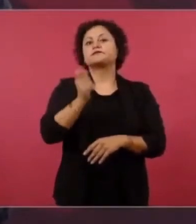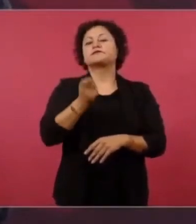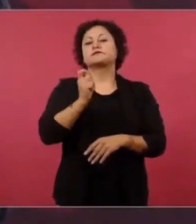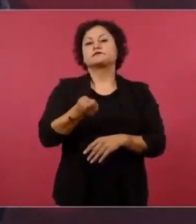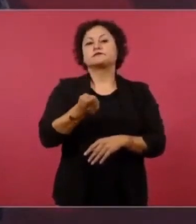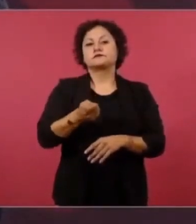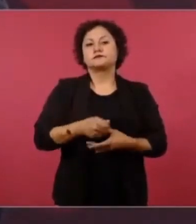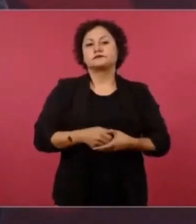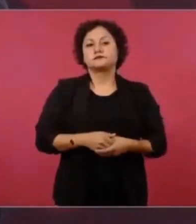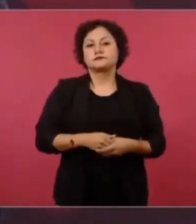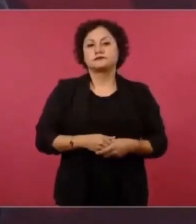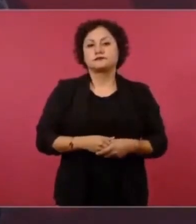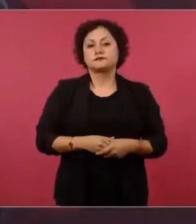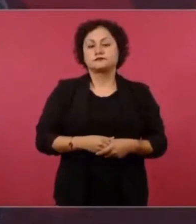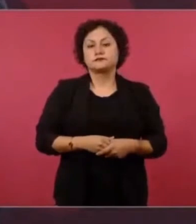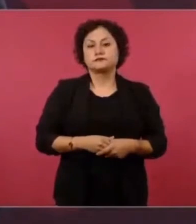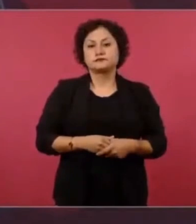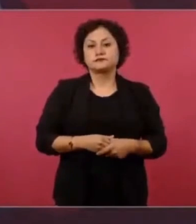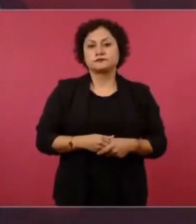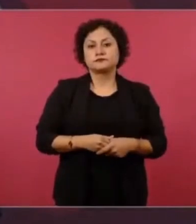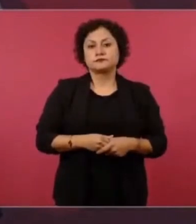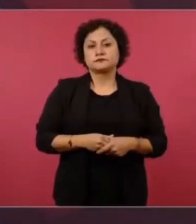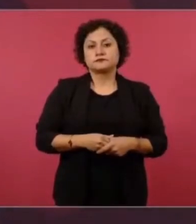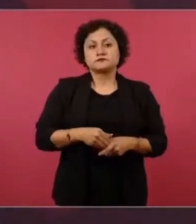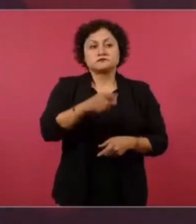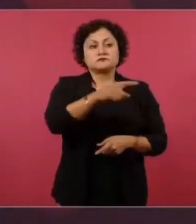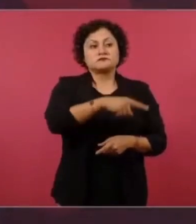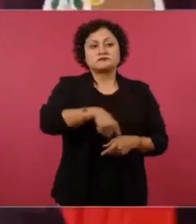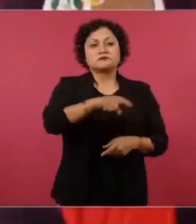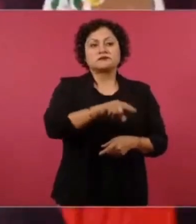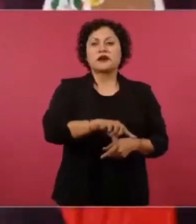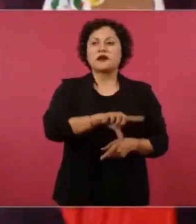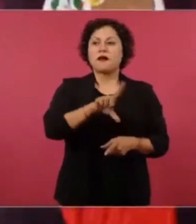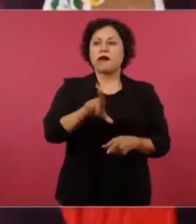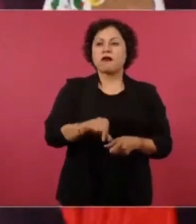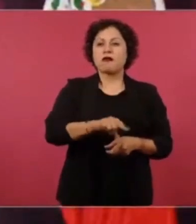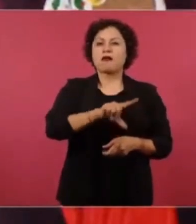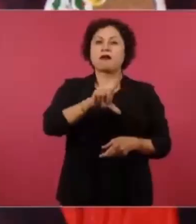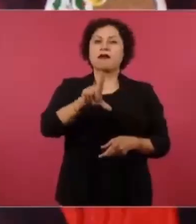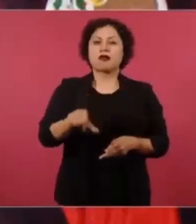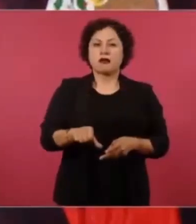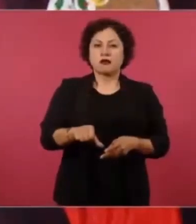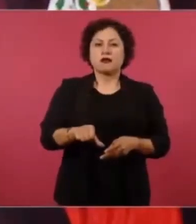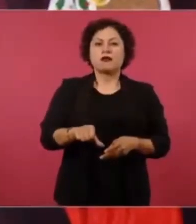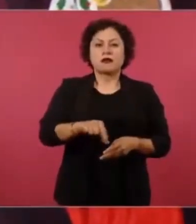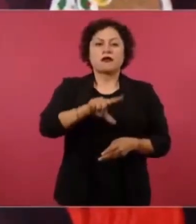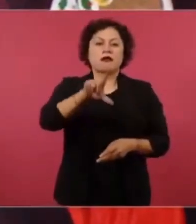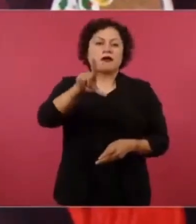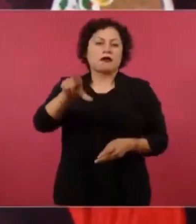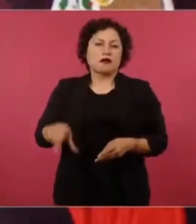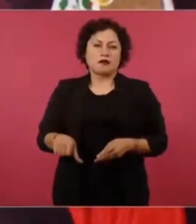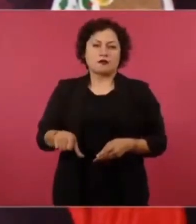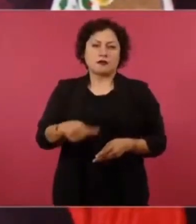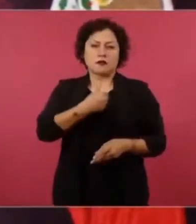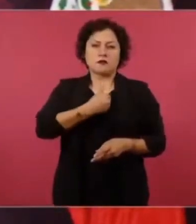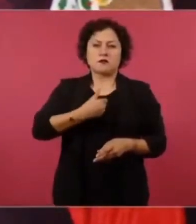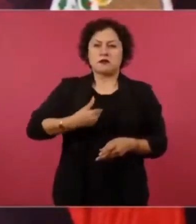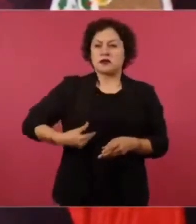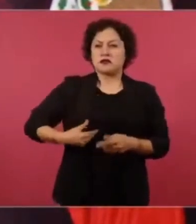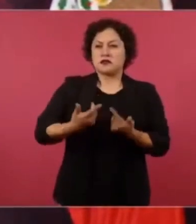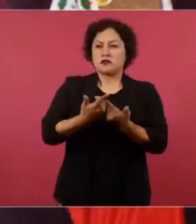de que nos iba a ir mal al movimiento, pues.